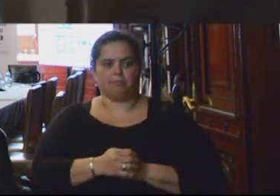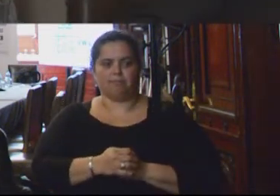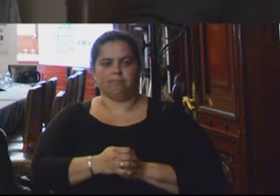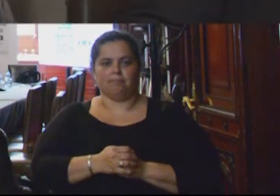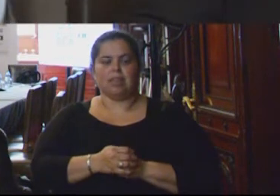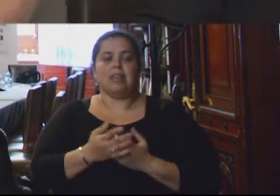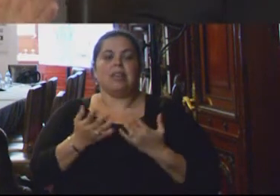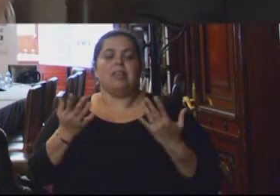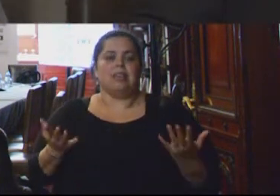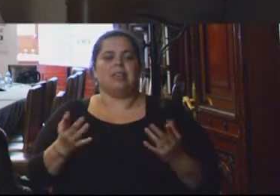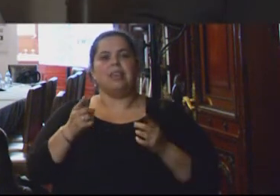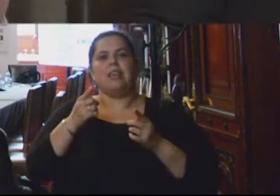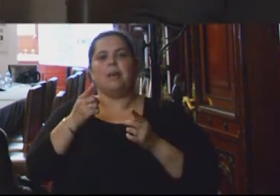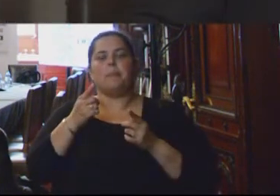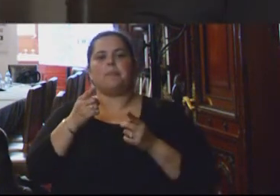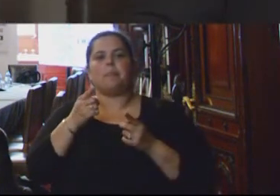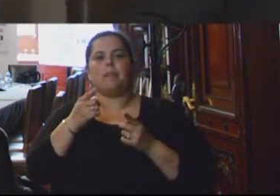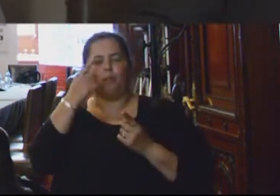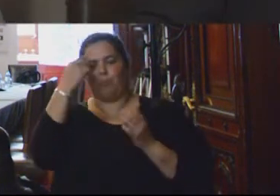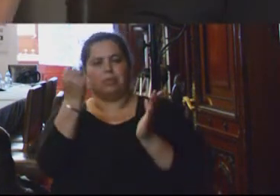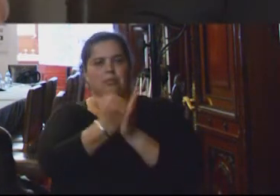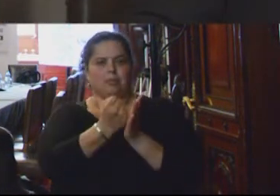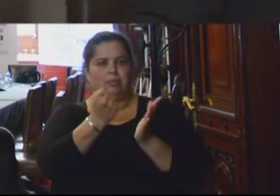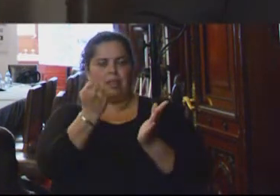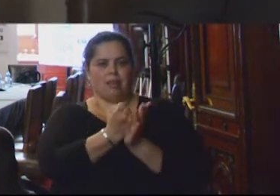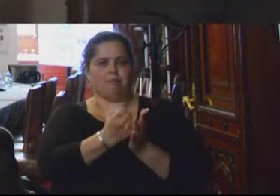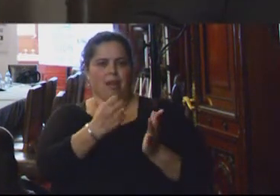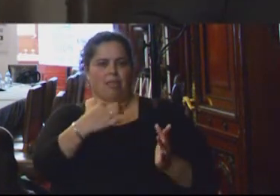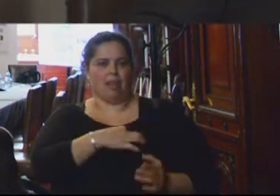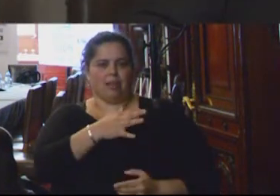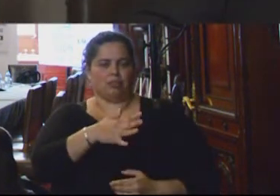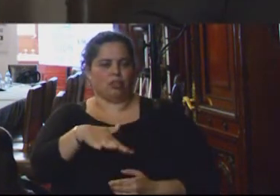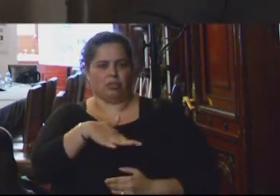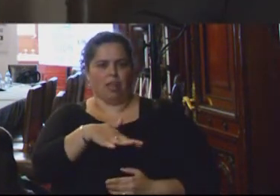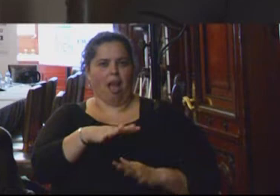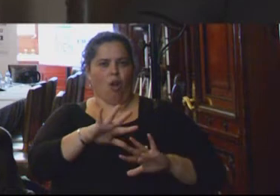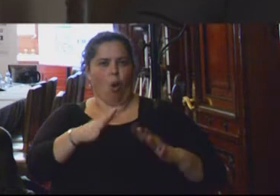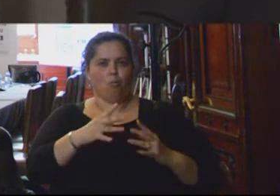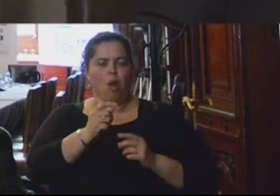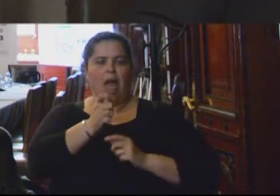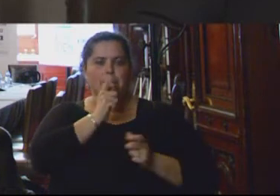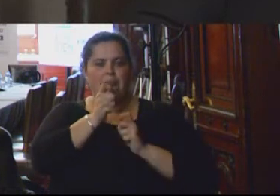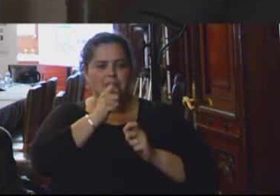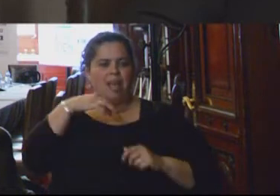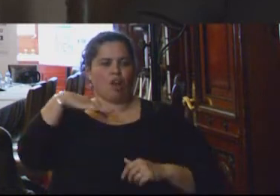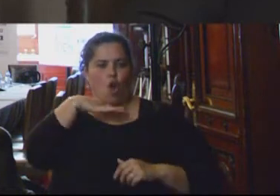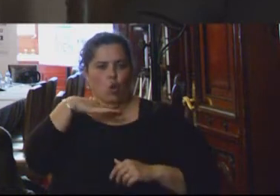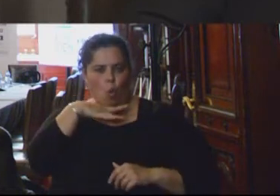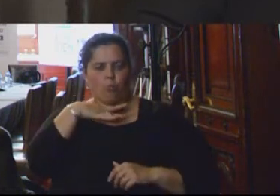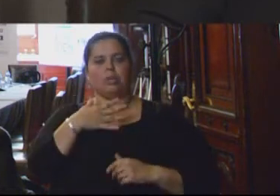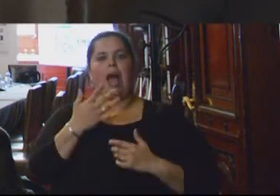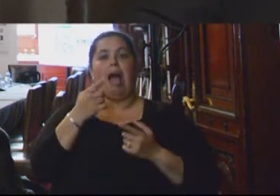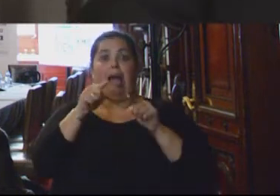un estigma social a todo lo que era comunicación, prensa corrupta. Eso cambió. Es verdad que son